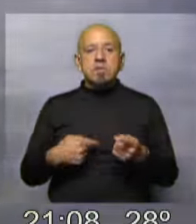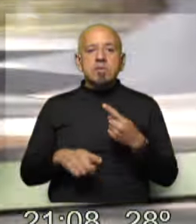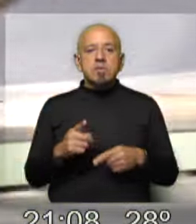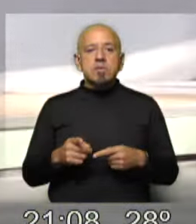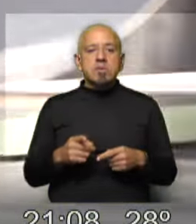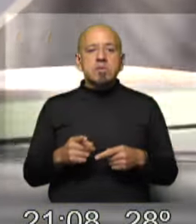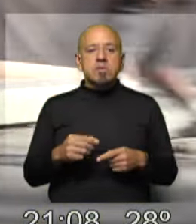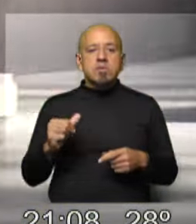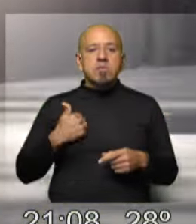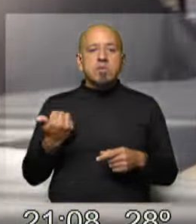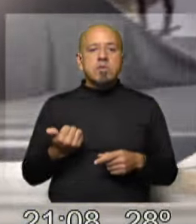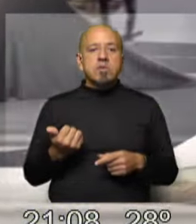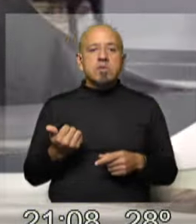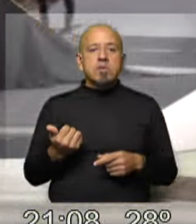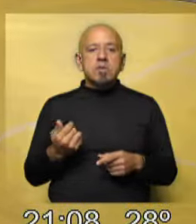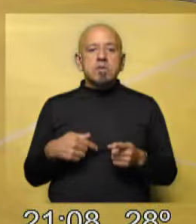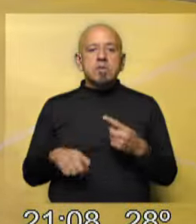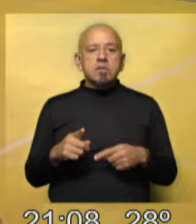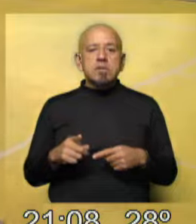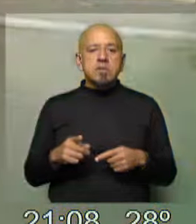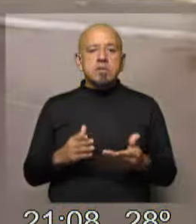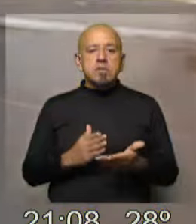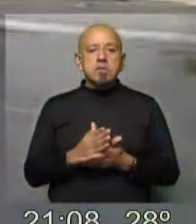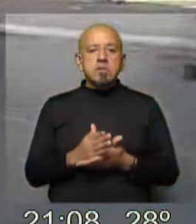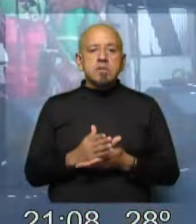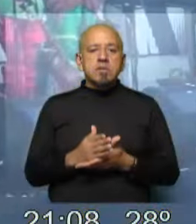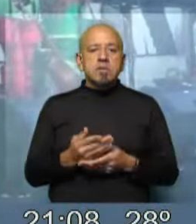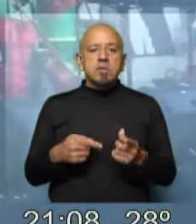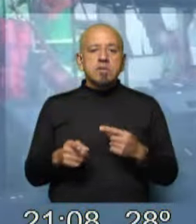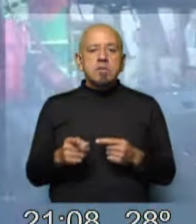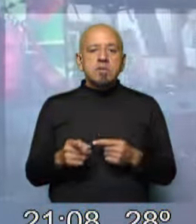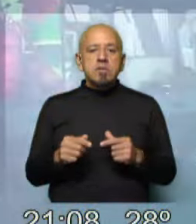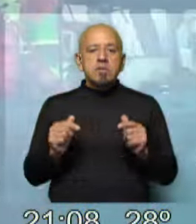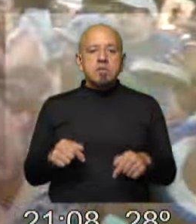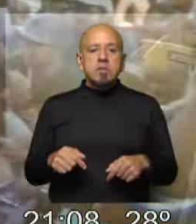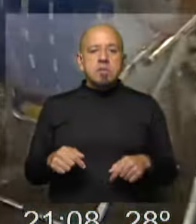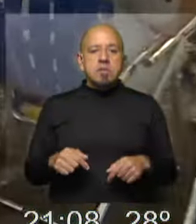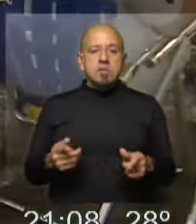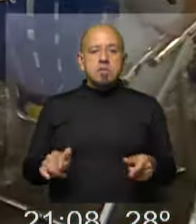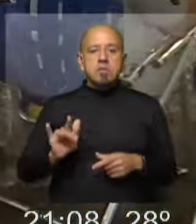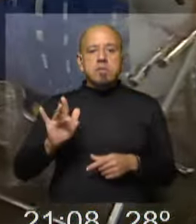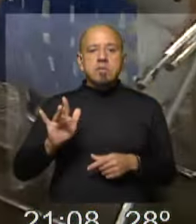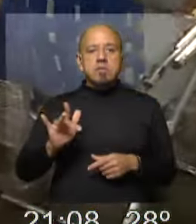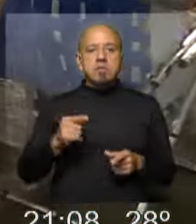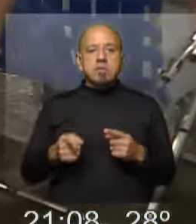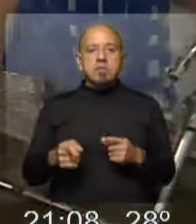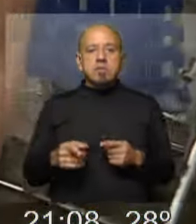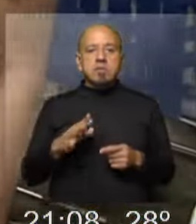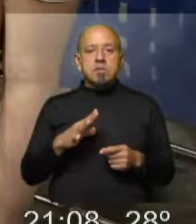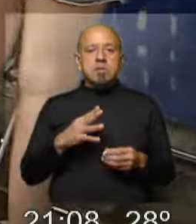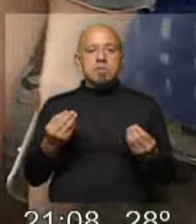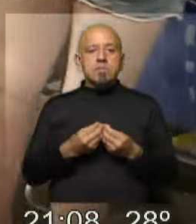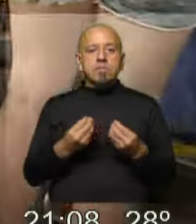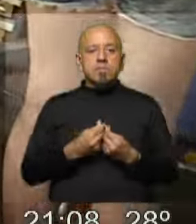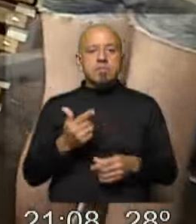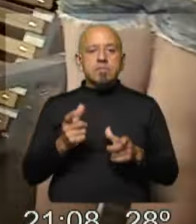lo aprovecha lo aprovecha al máximo cada vez que bueno acá Mira es un miércoles es un disparate la cantidad de gente de los buces que